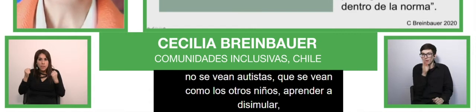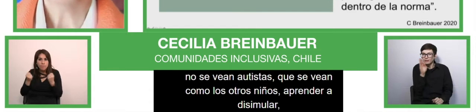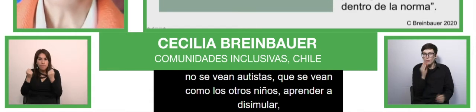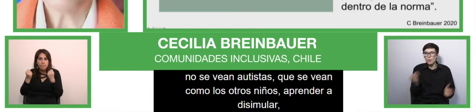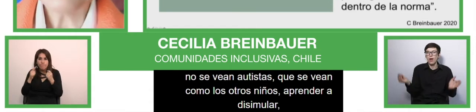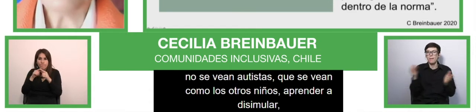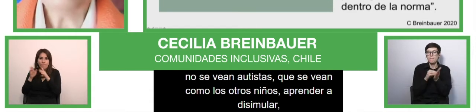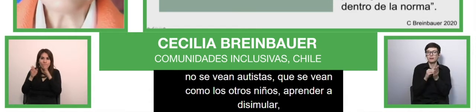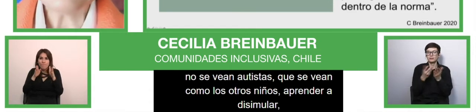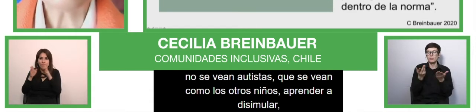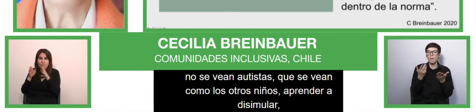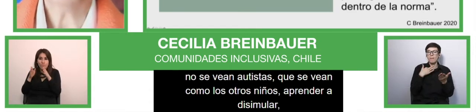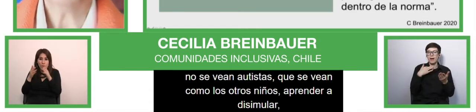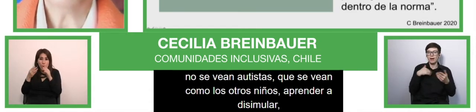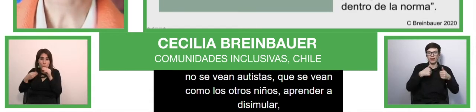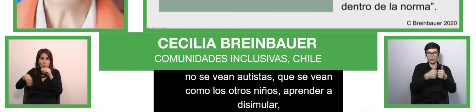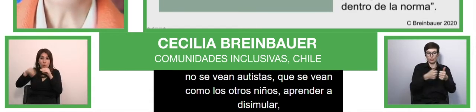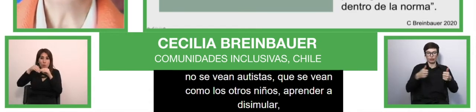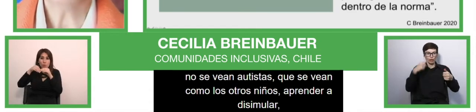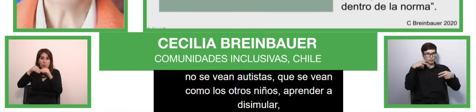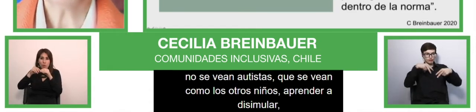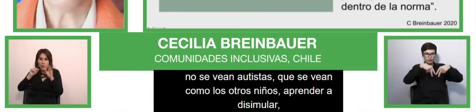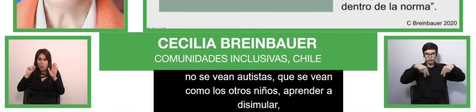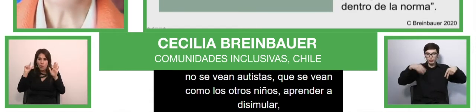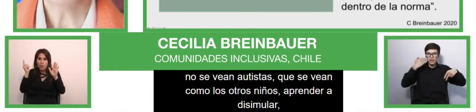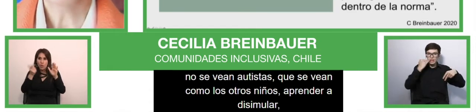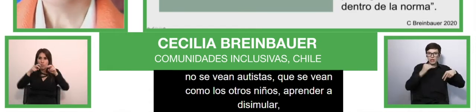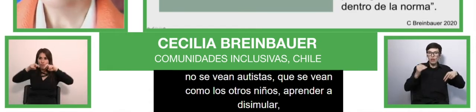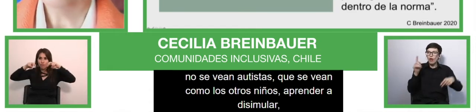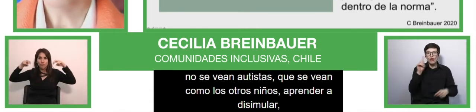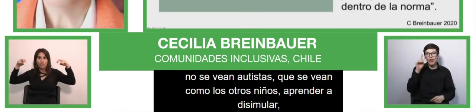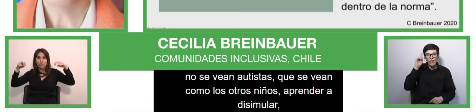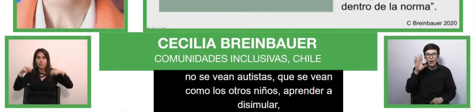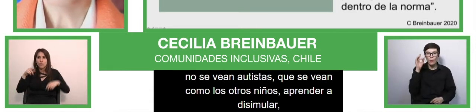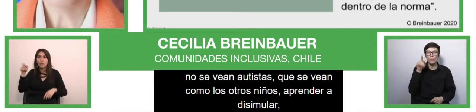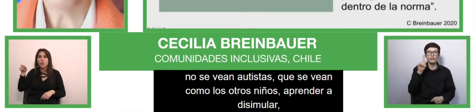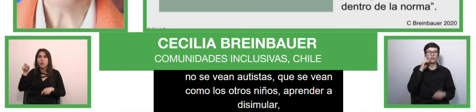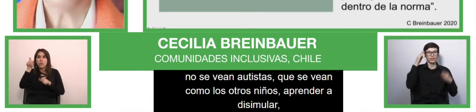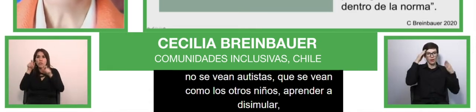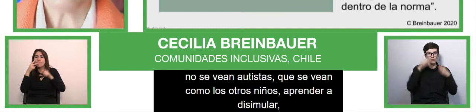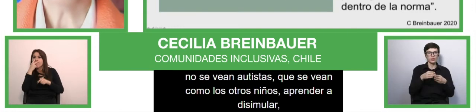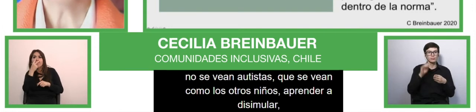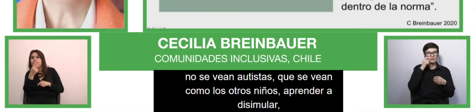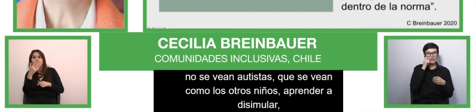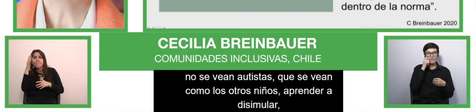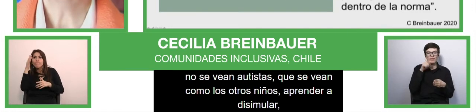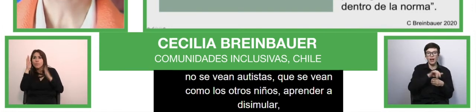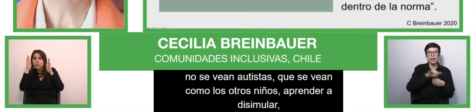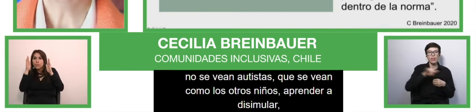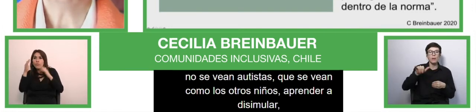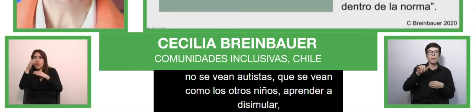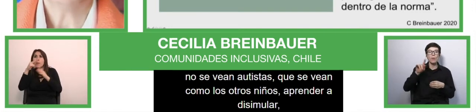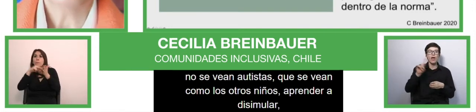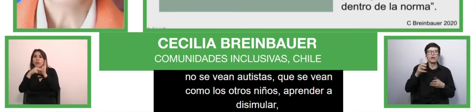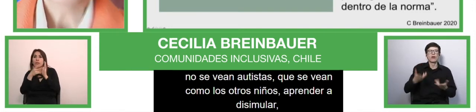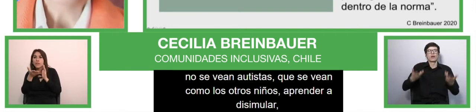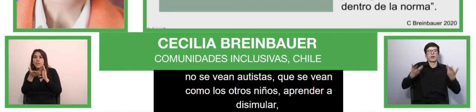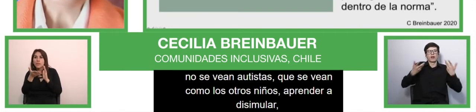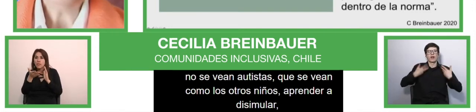norma con tal de calzar con las expectativas sociales y no ser una carga